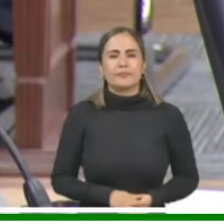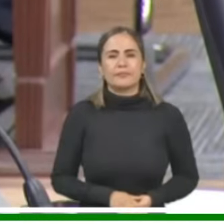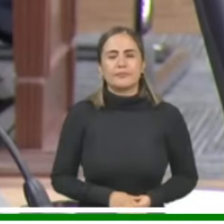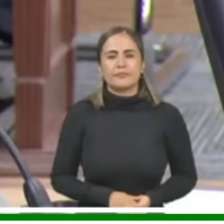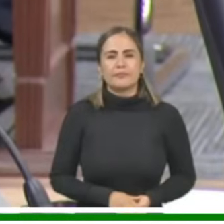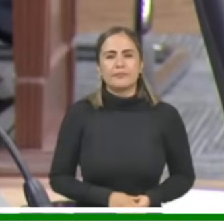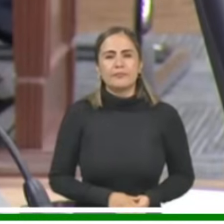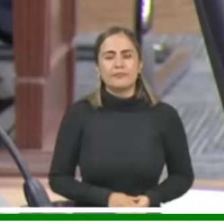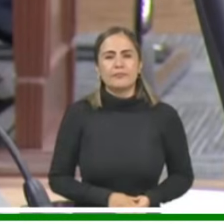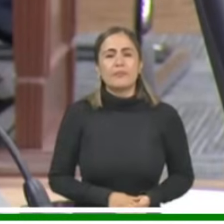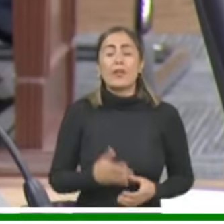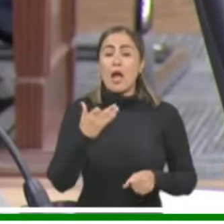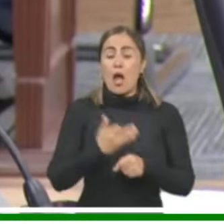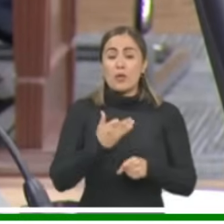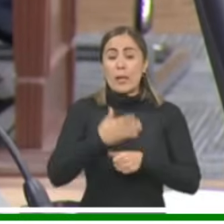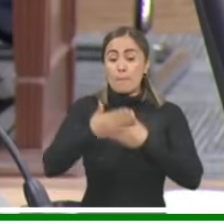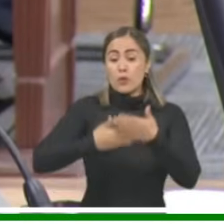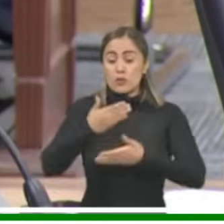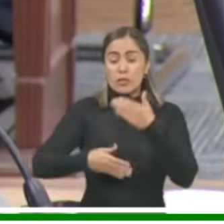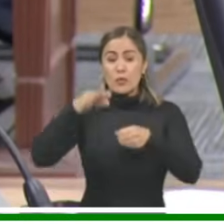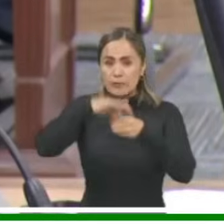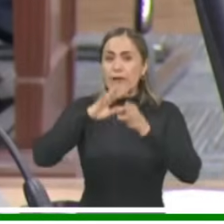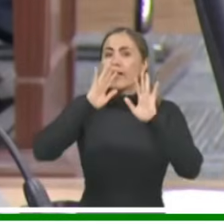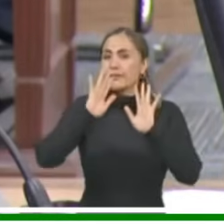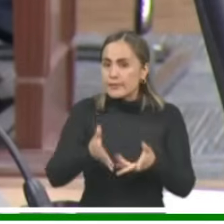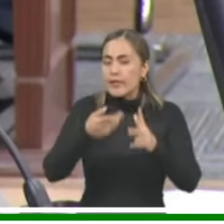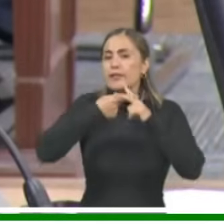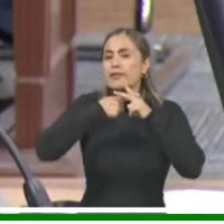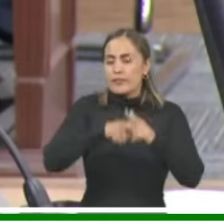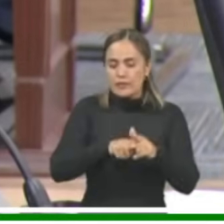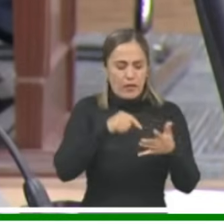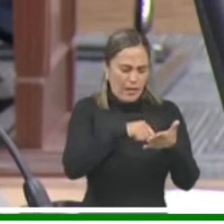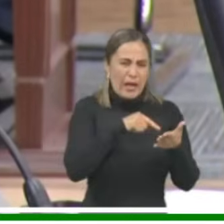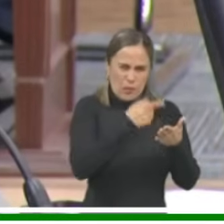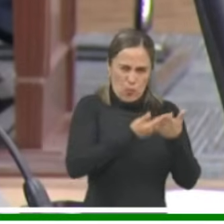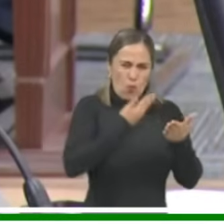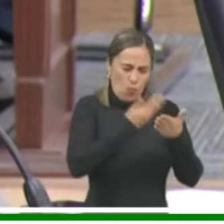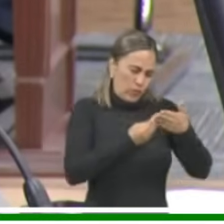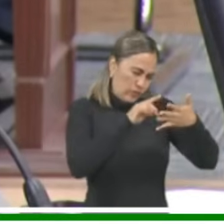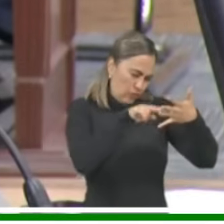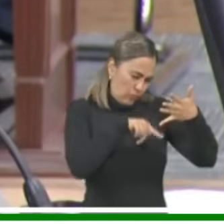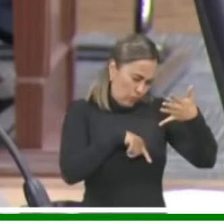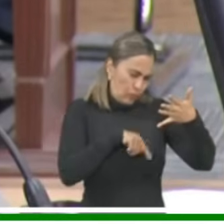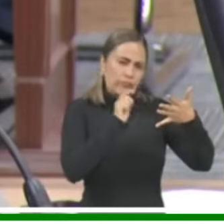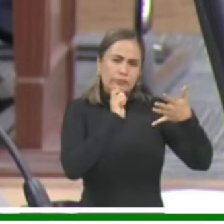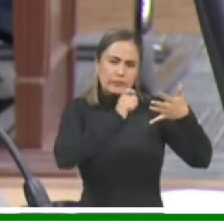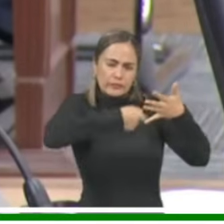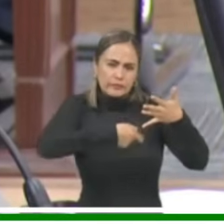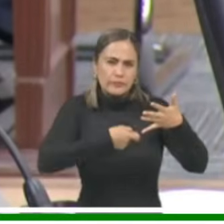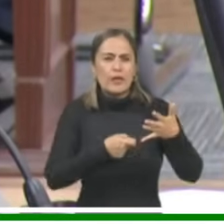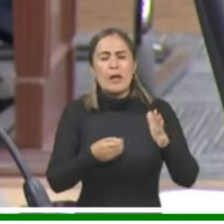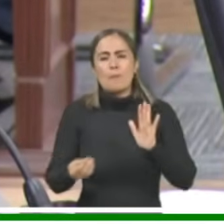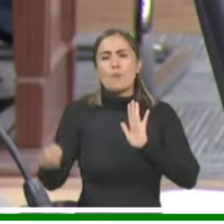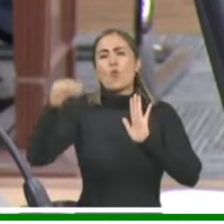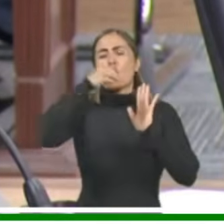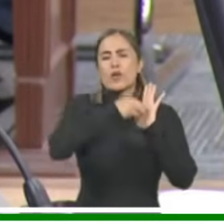pues estamos ante un proceso electoral ya iniciado. De hecho, en algún punto de la propuesta se habla de que hay medidas que se establezcan desde